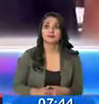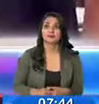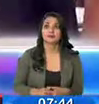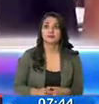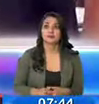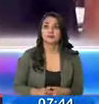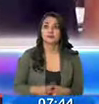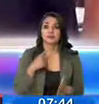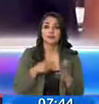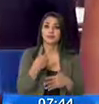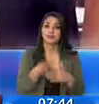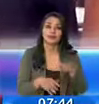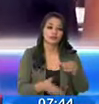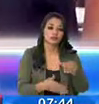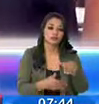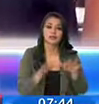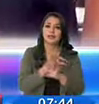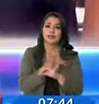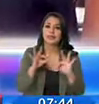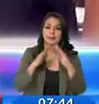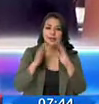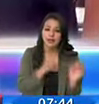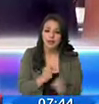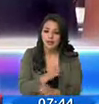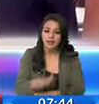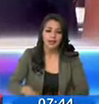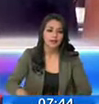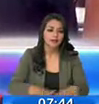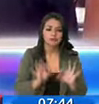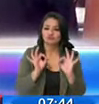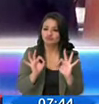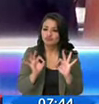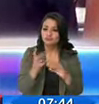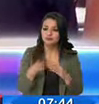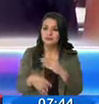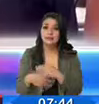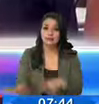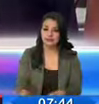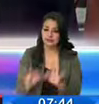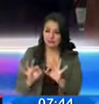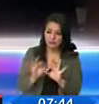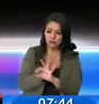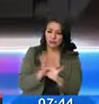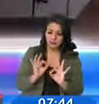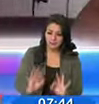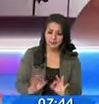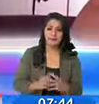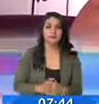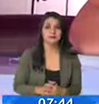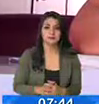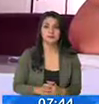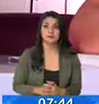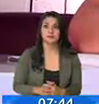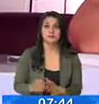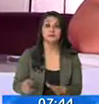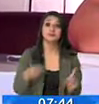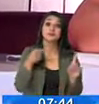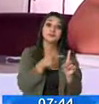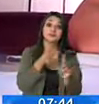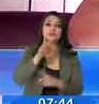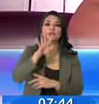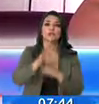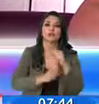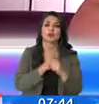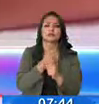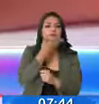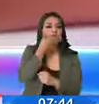dejarles cocinando a mis hijos, limpiando la casa, listas a mis nenas para que estén aquí limpias. Alexandra, a sus 34 años, es una de